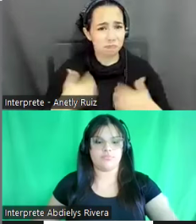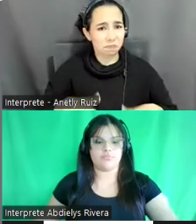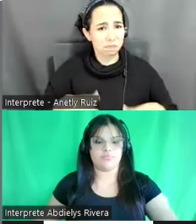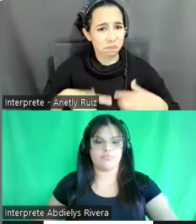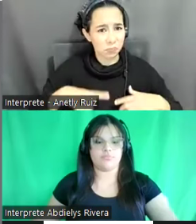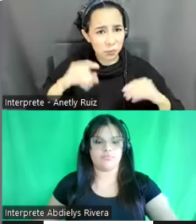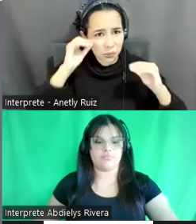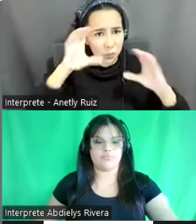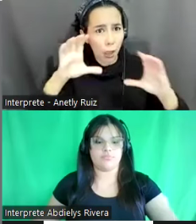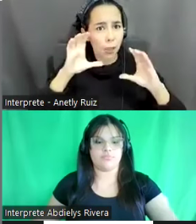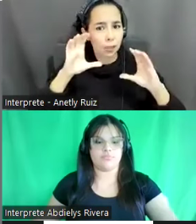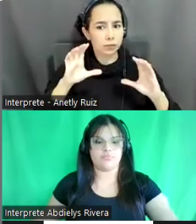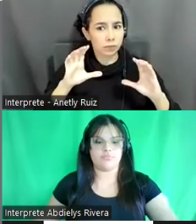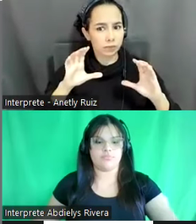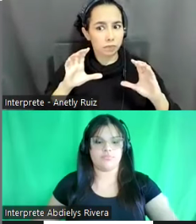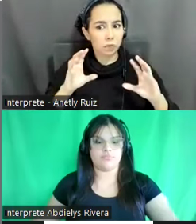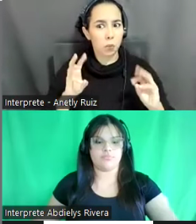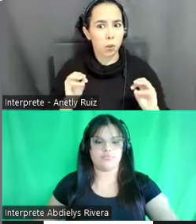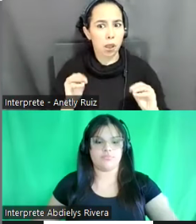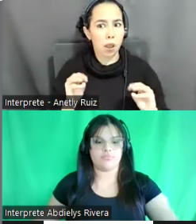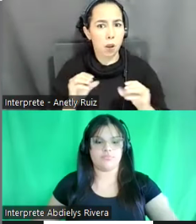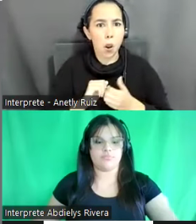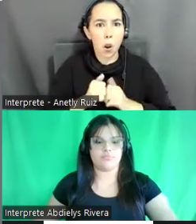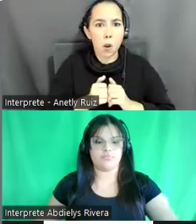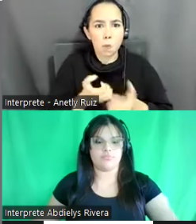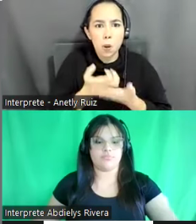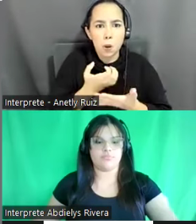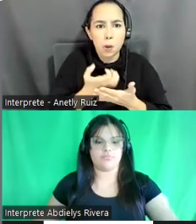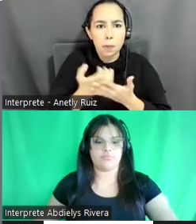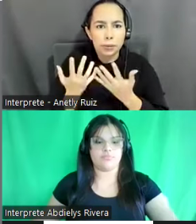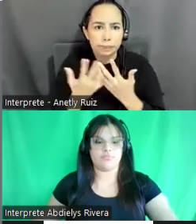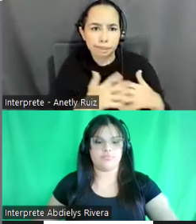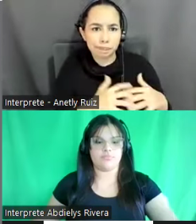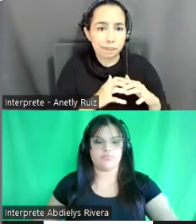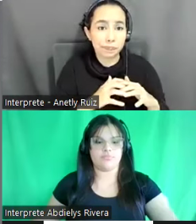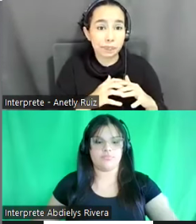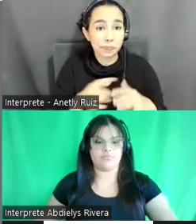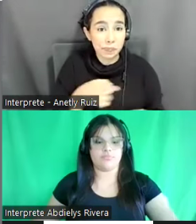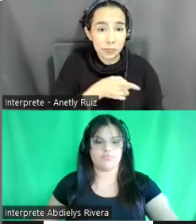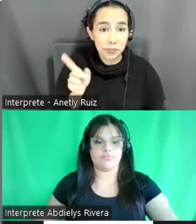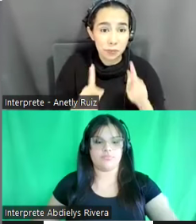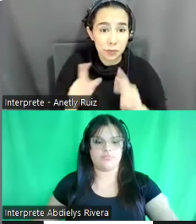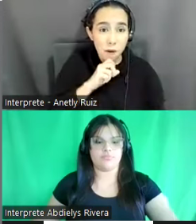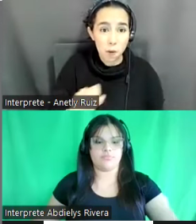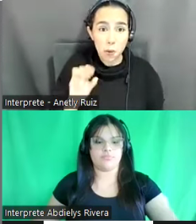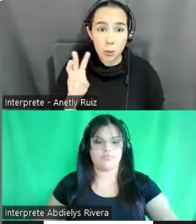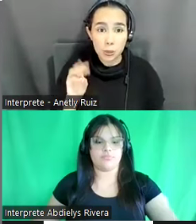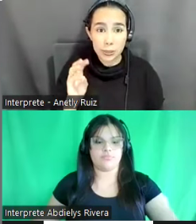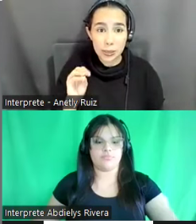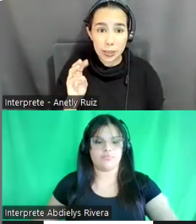Deja mucho que decir de la economía de estos, ¿verdad? De estas personas que tienen 60 años o más.